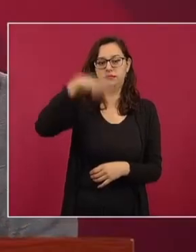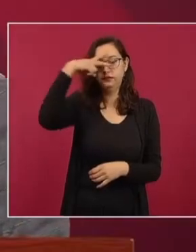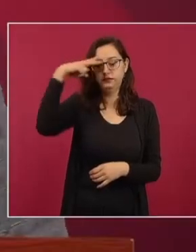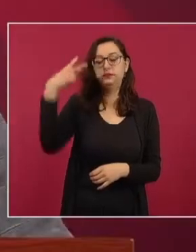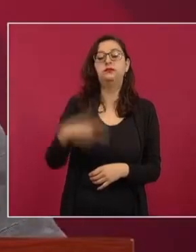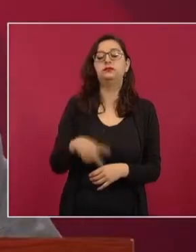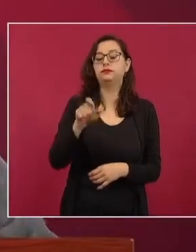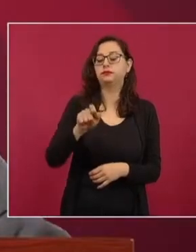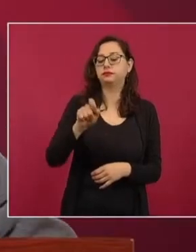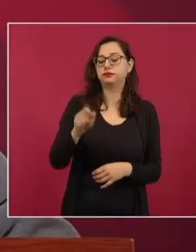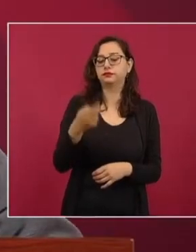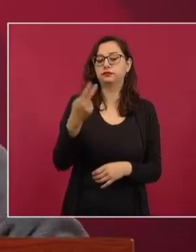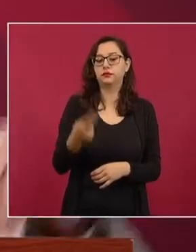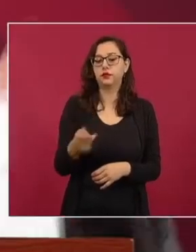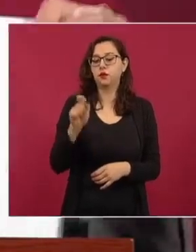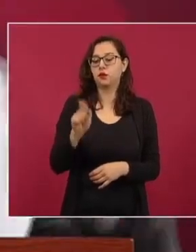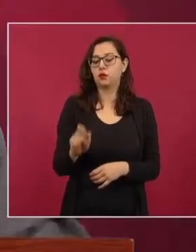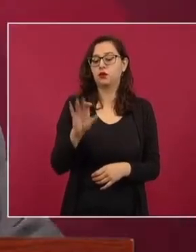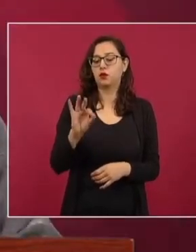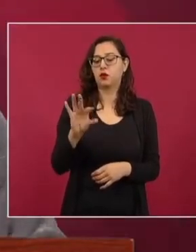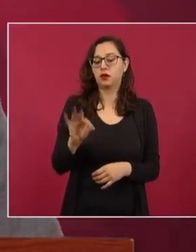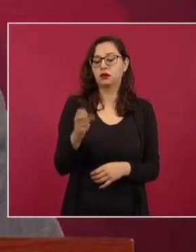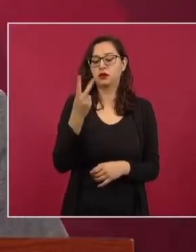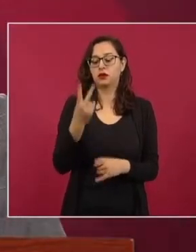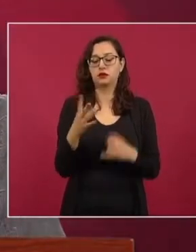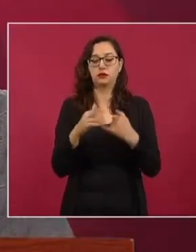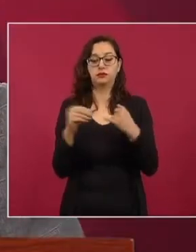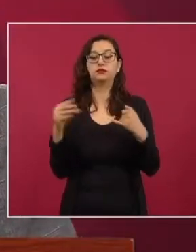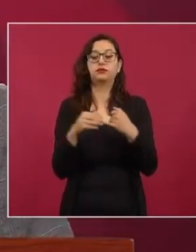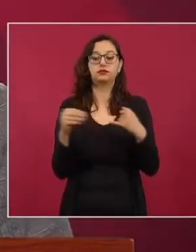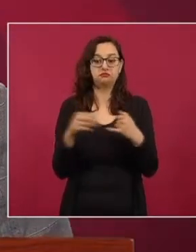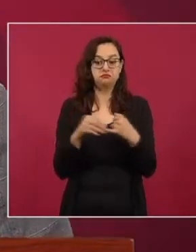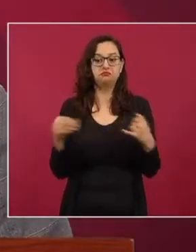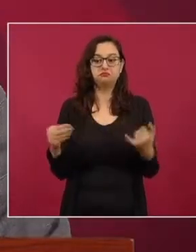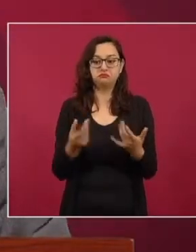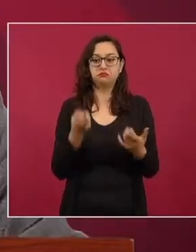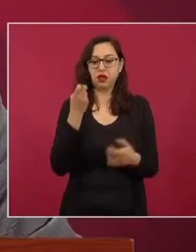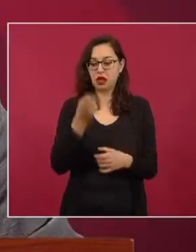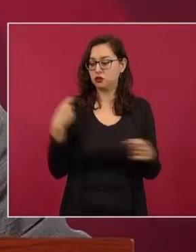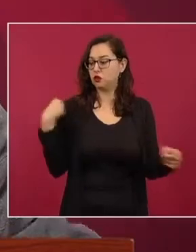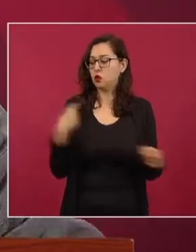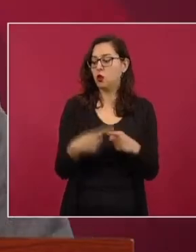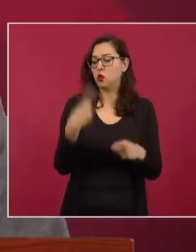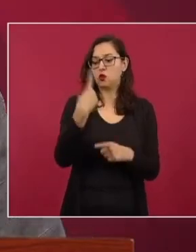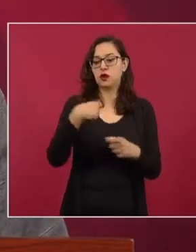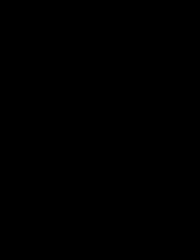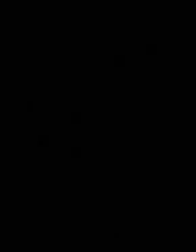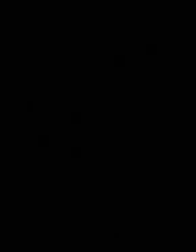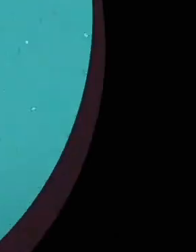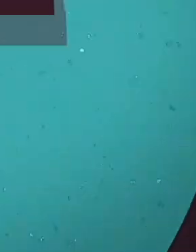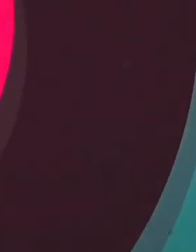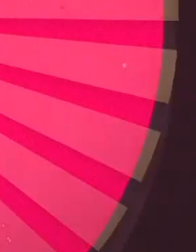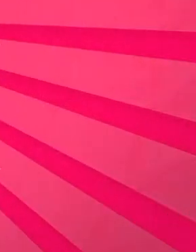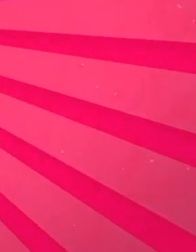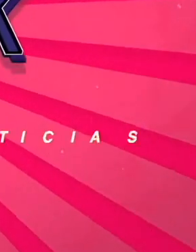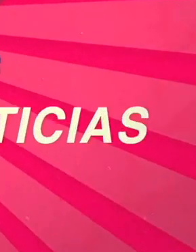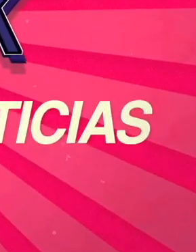de 22 pesos con 42 centavos. Esto es del cierre de la semana pasada.